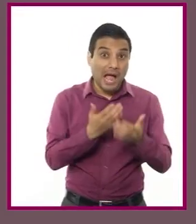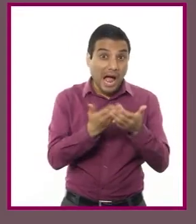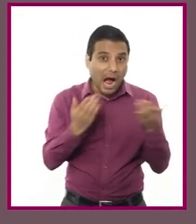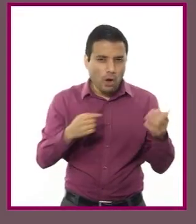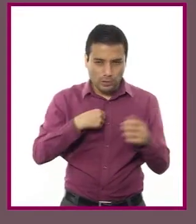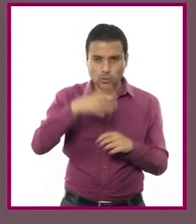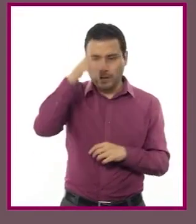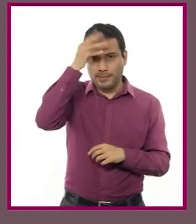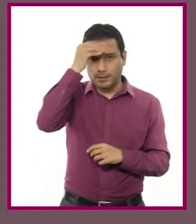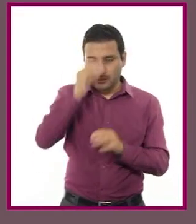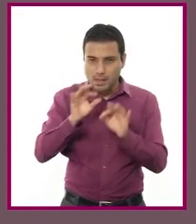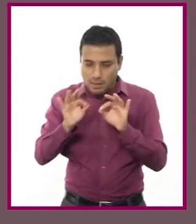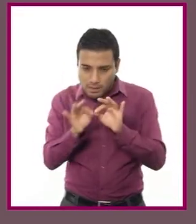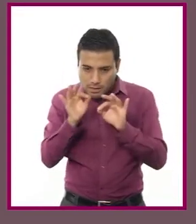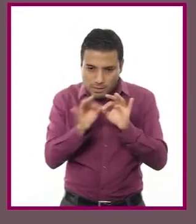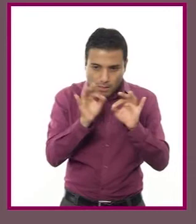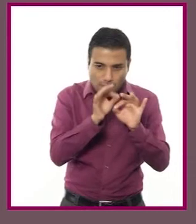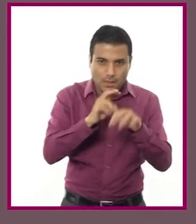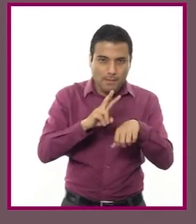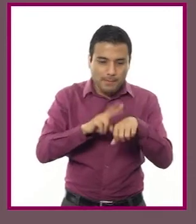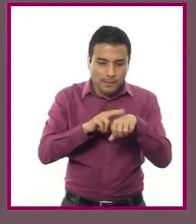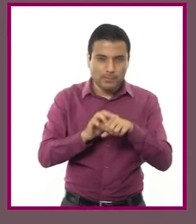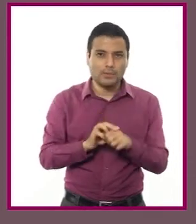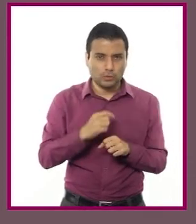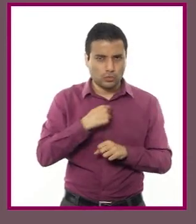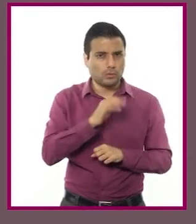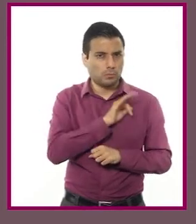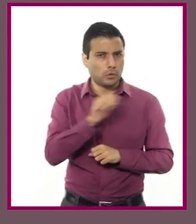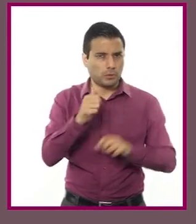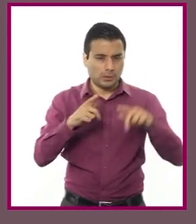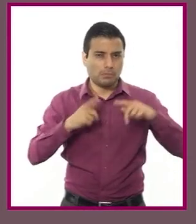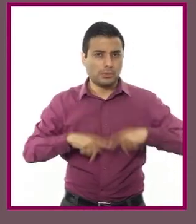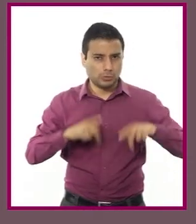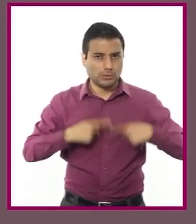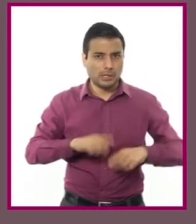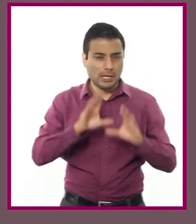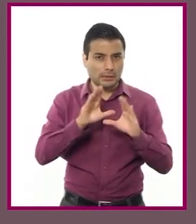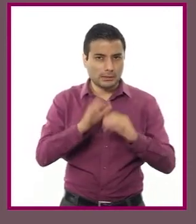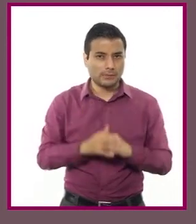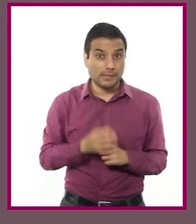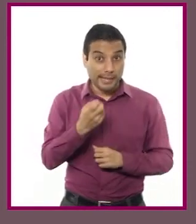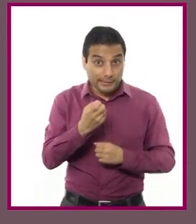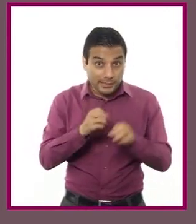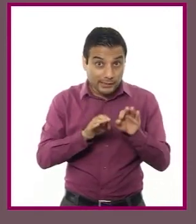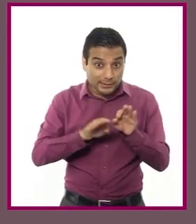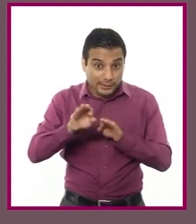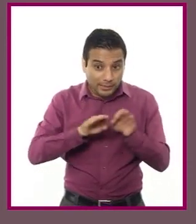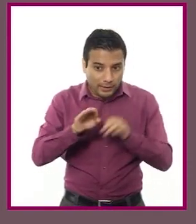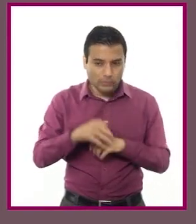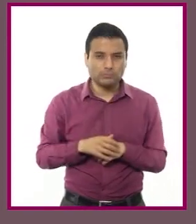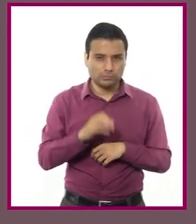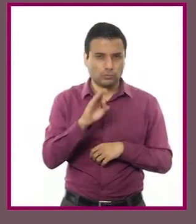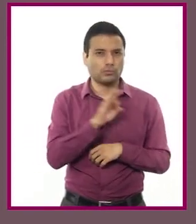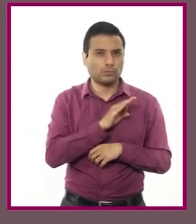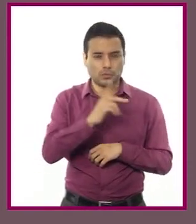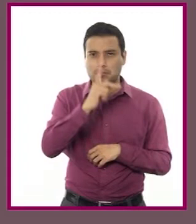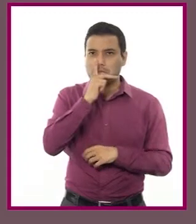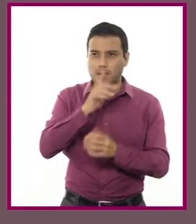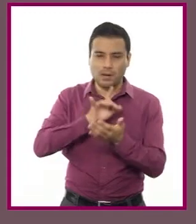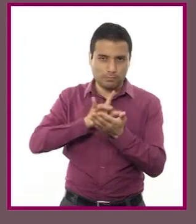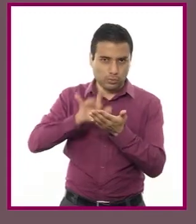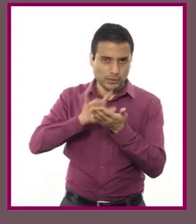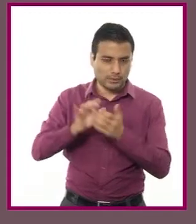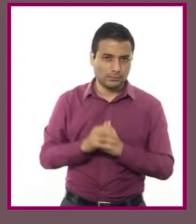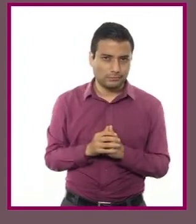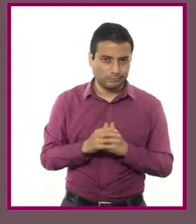a tejer alfombras muy bien e incluso soy capaz de enseñar a otros. Con este oficio espero poder sostener a mi padre y